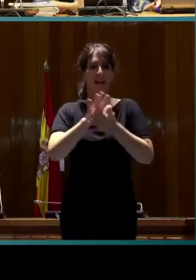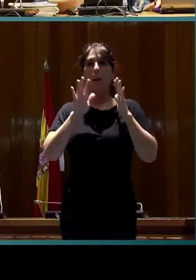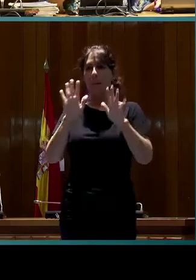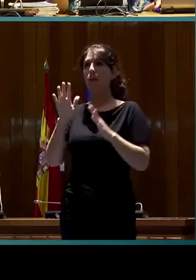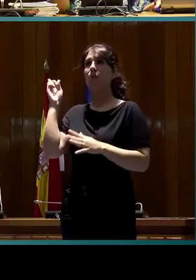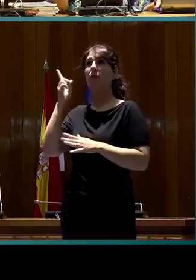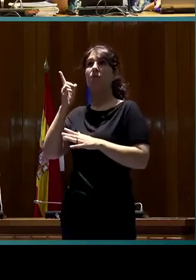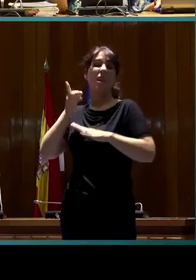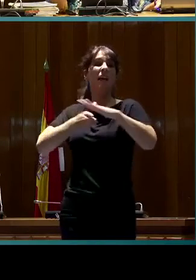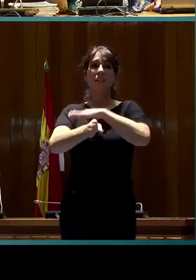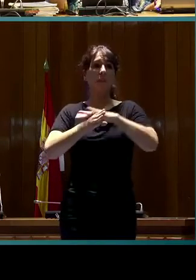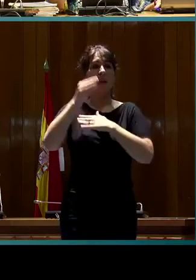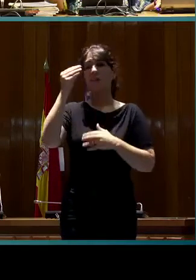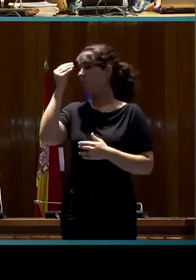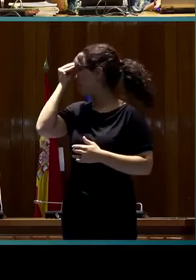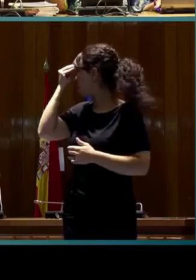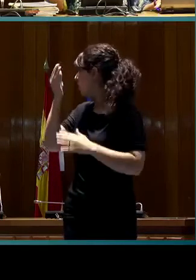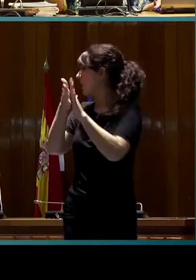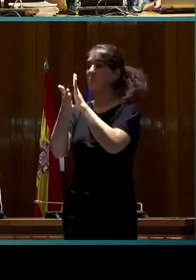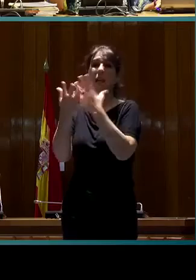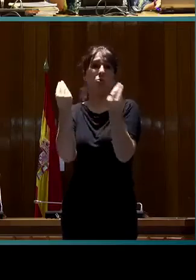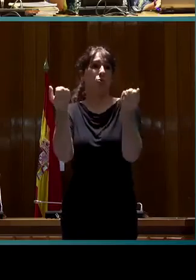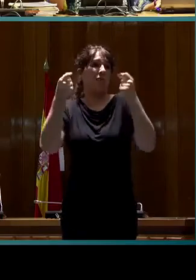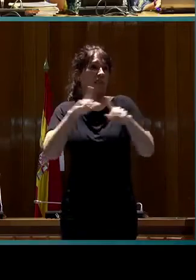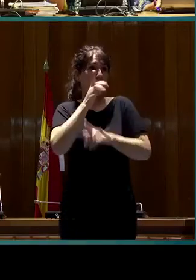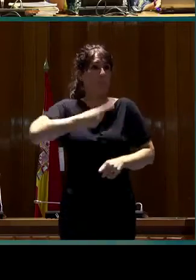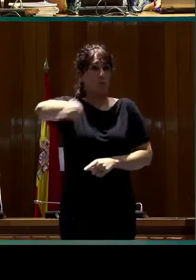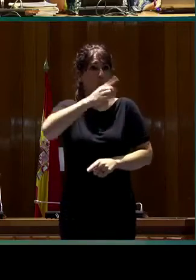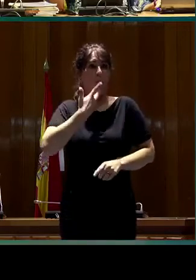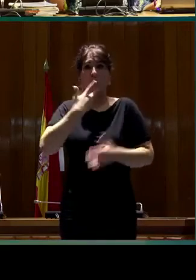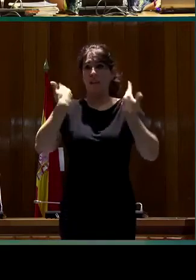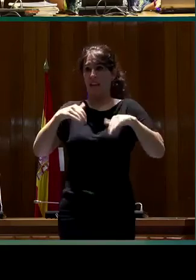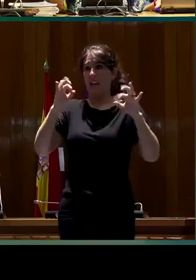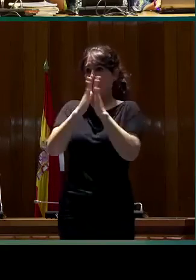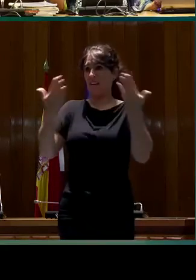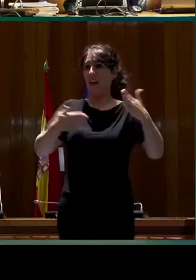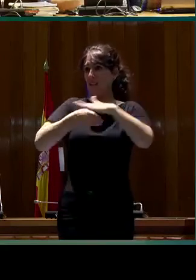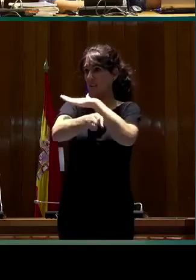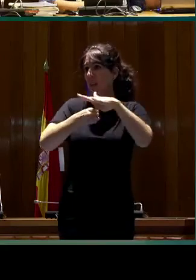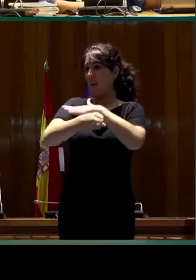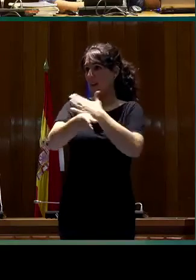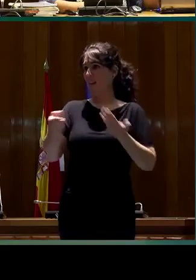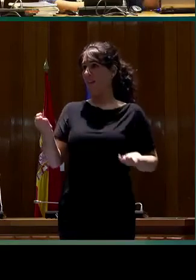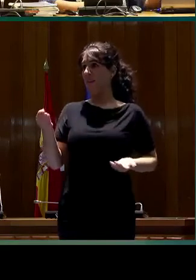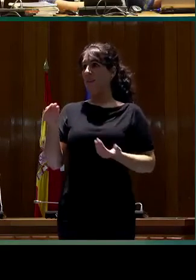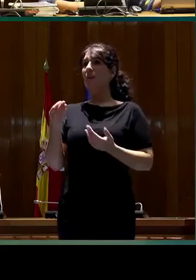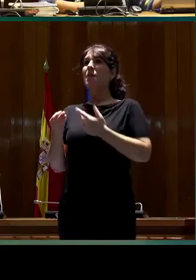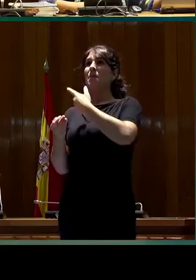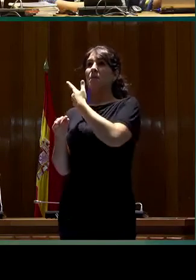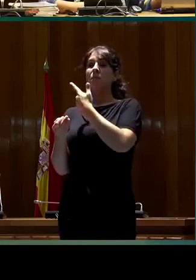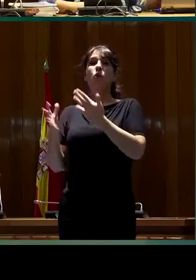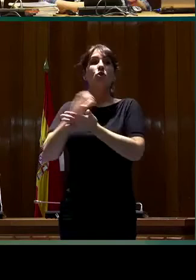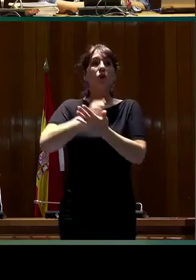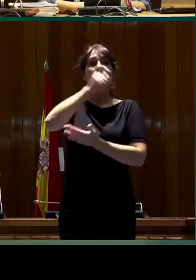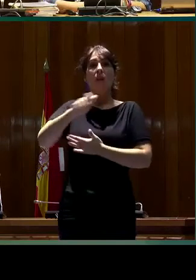que tampoco, no sé si tendré que explicar mucho porque vosotros conocéis la realidad de las bibliotecas como accesibilidad. Si hablamos de si todos los ciudadanos